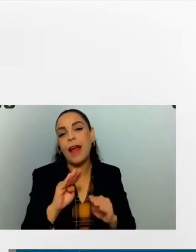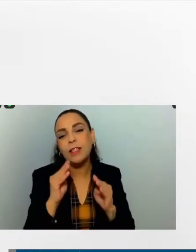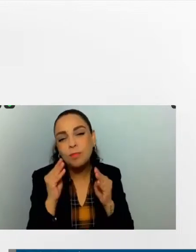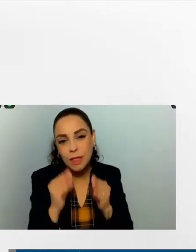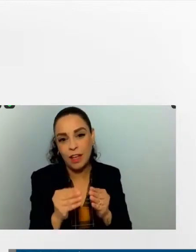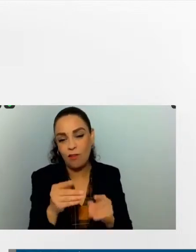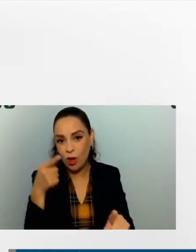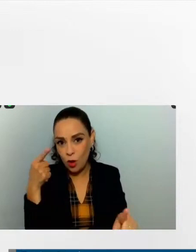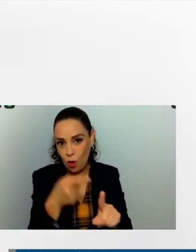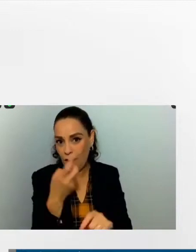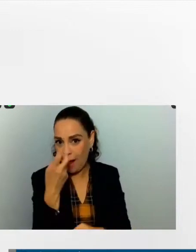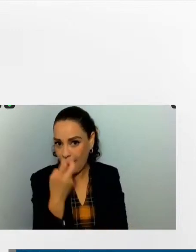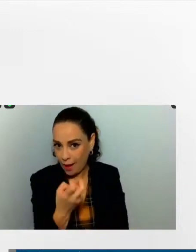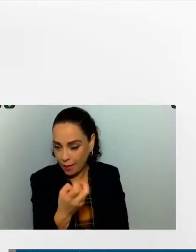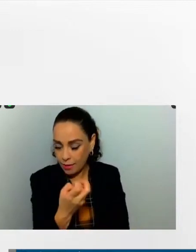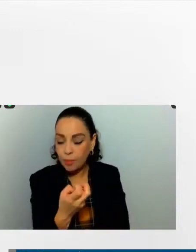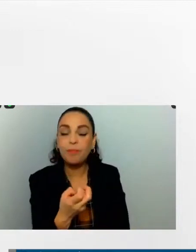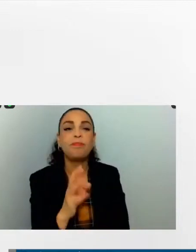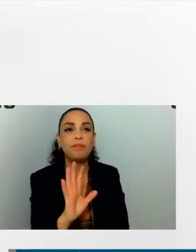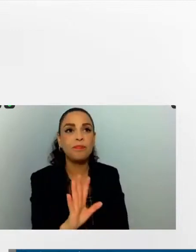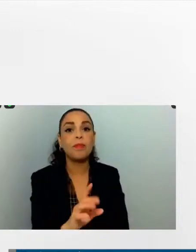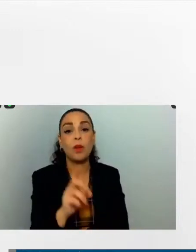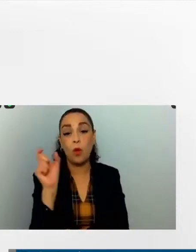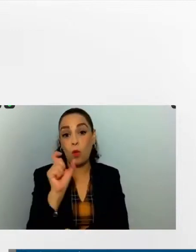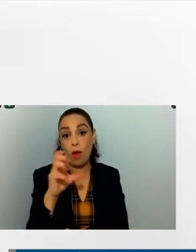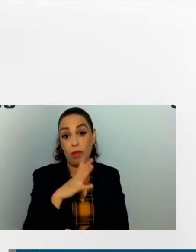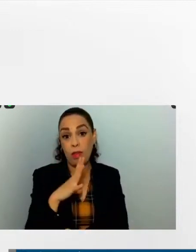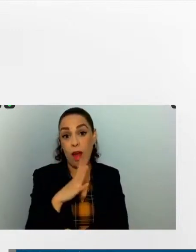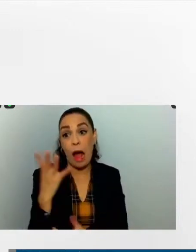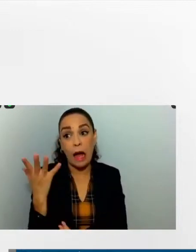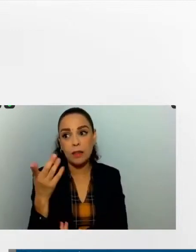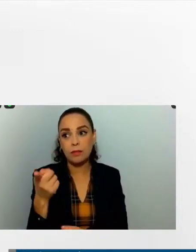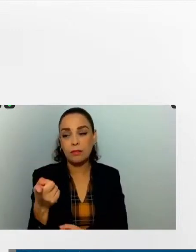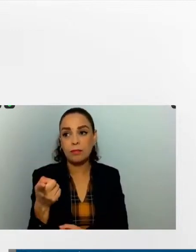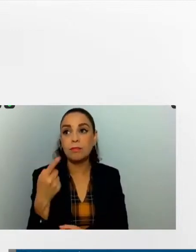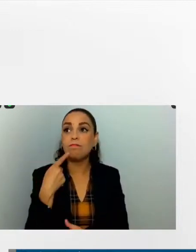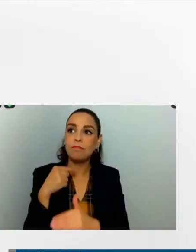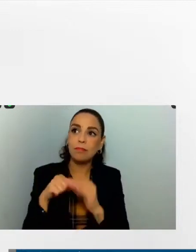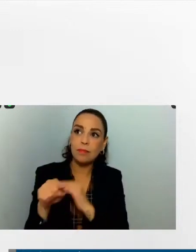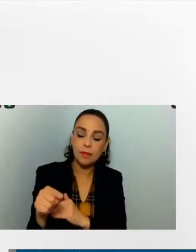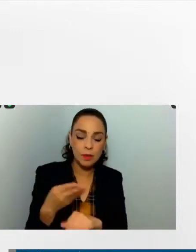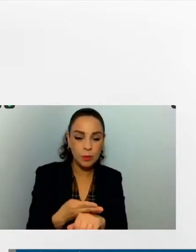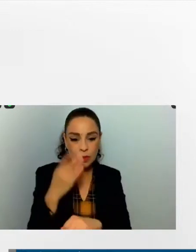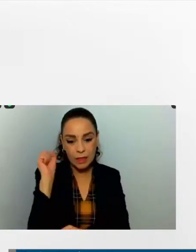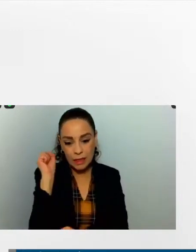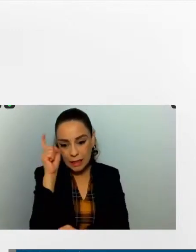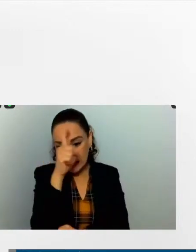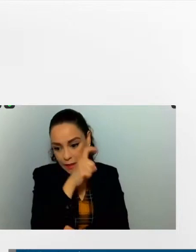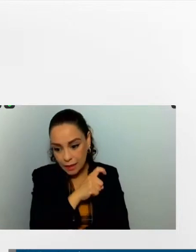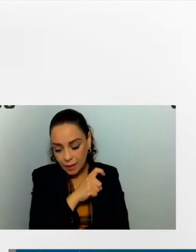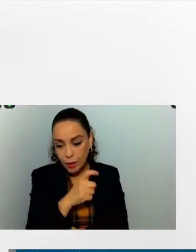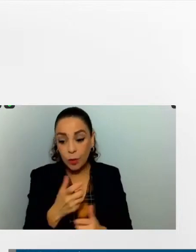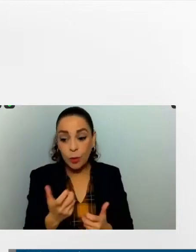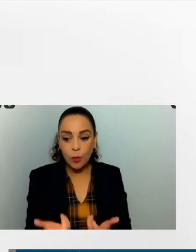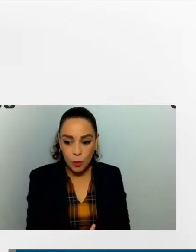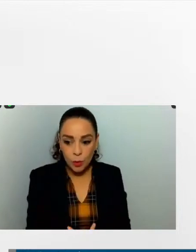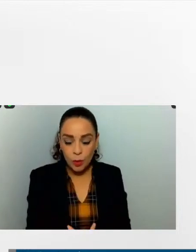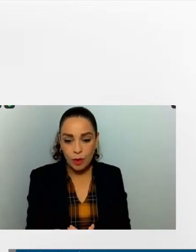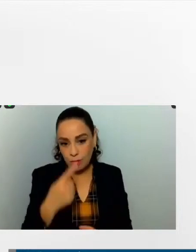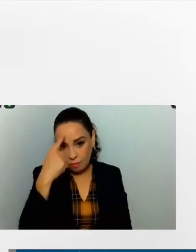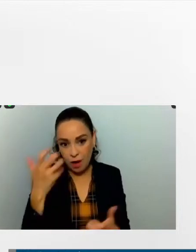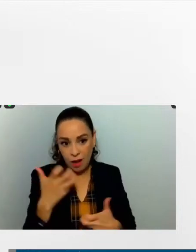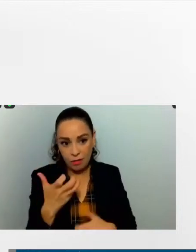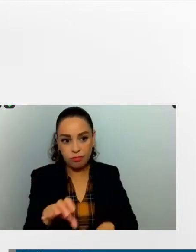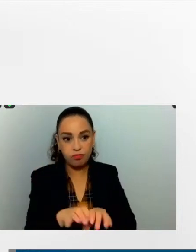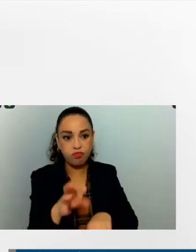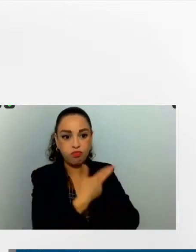que cuando tenemos casos particulares, casos difíciles, en donde además de lo que se nos pone a la vista, digamos, en el papel o en la litis, tenemos que